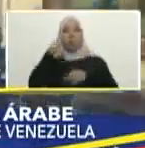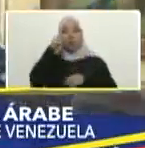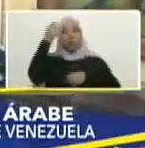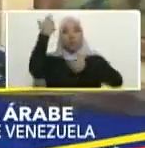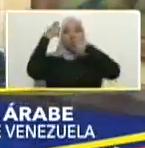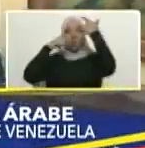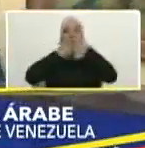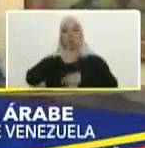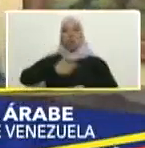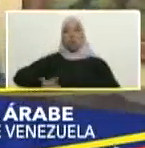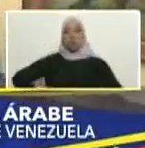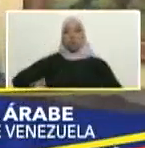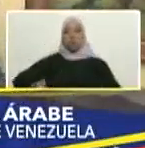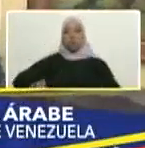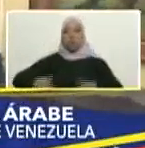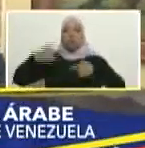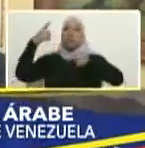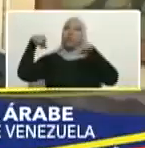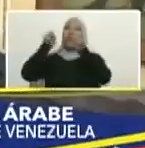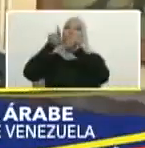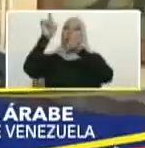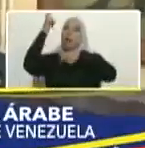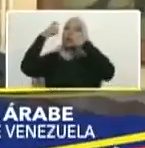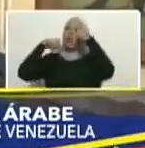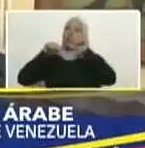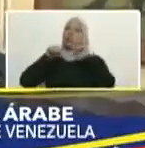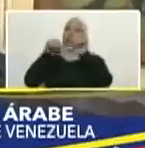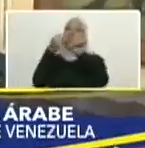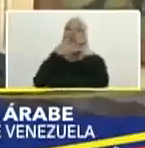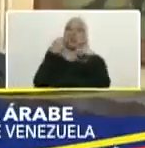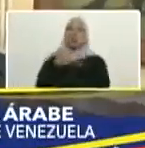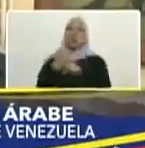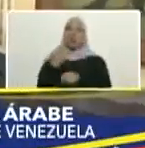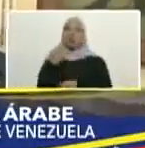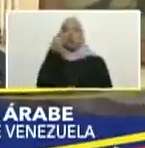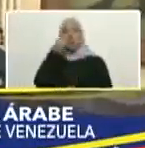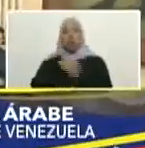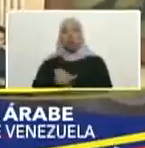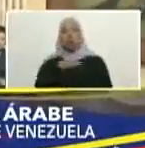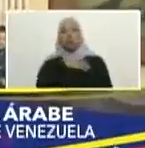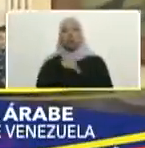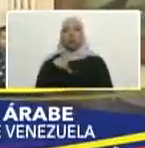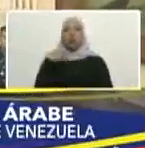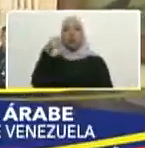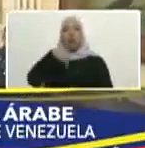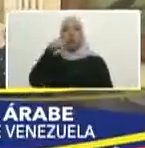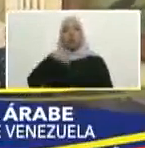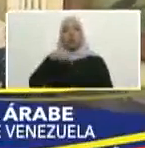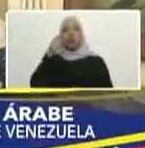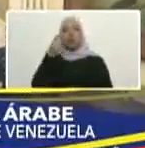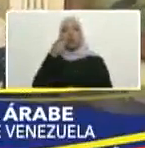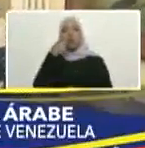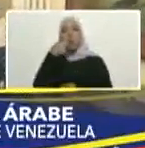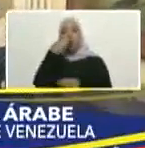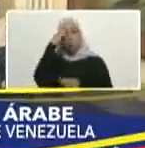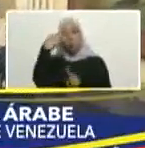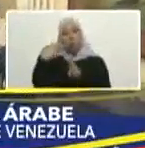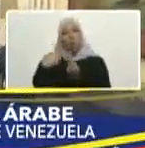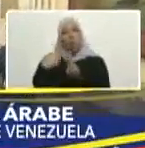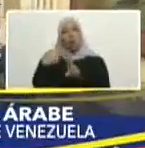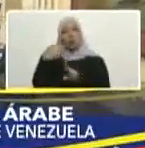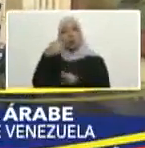comandante presidente Hugo Chávez Frías. A ambos quiero rendir hoy aquí un merecido